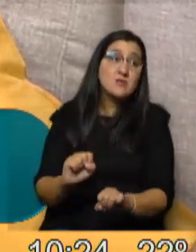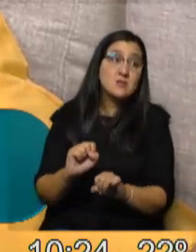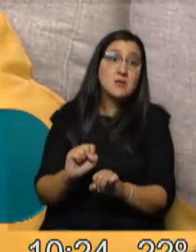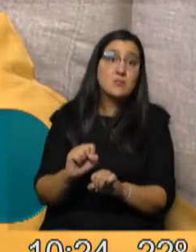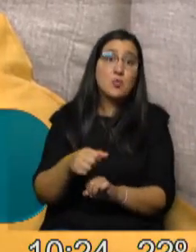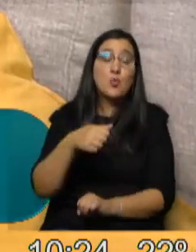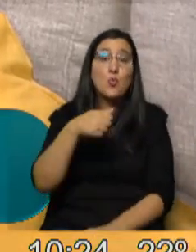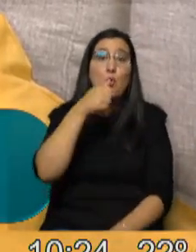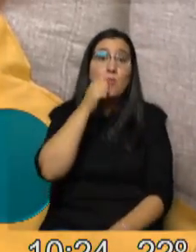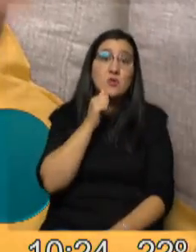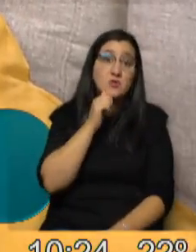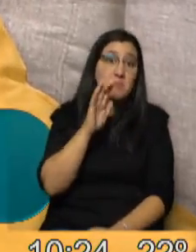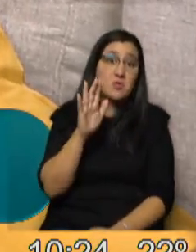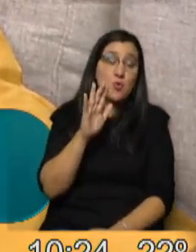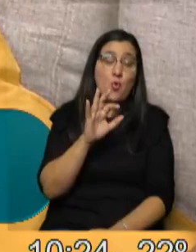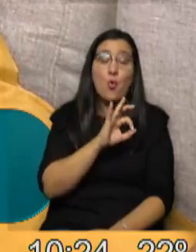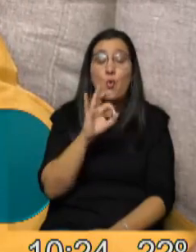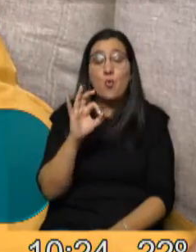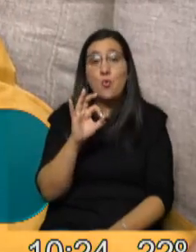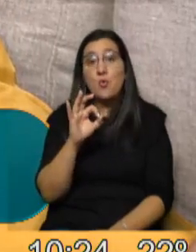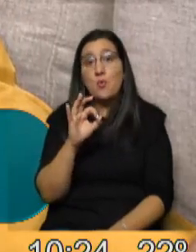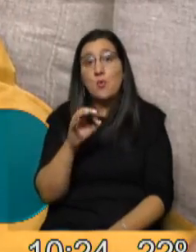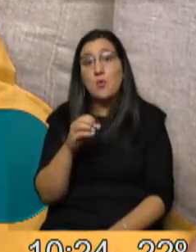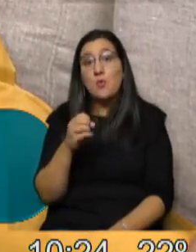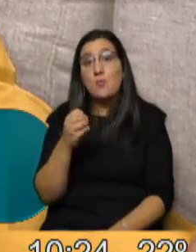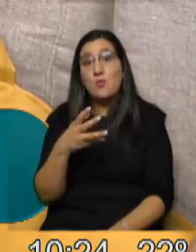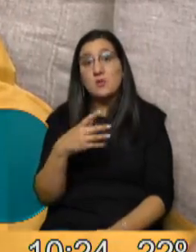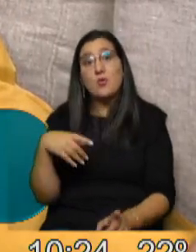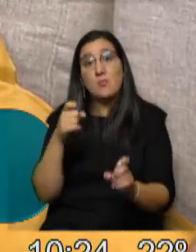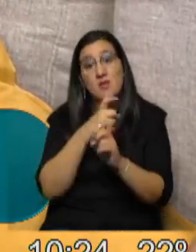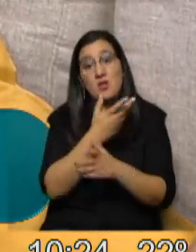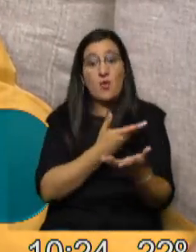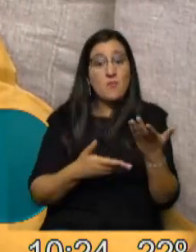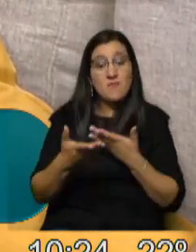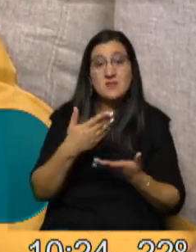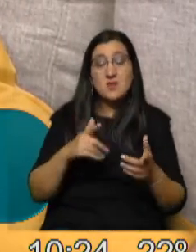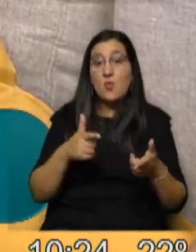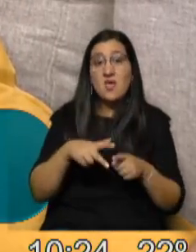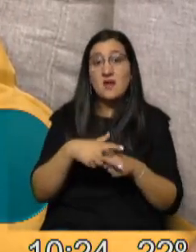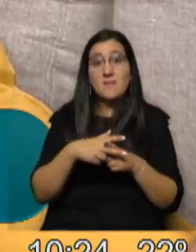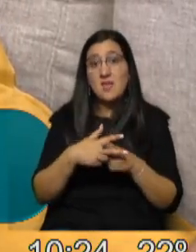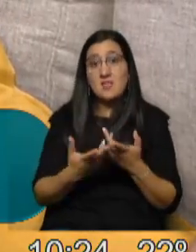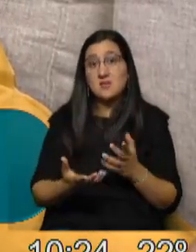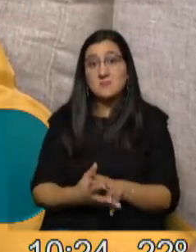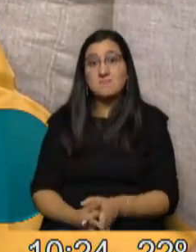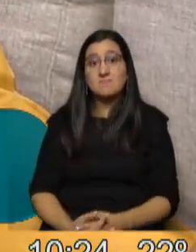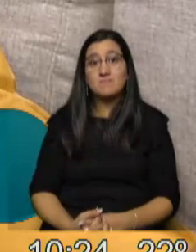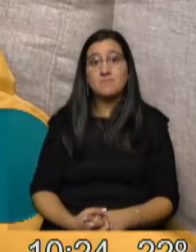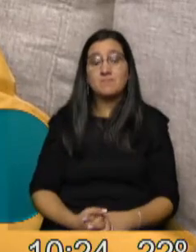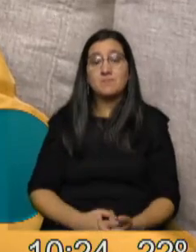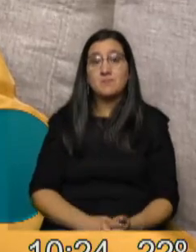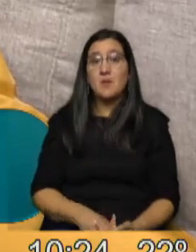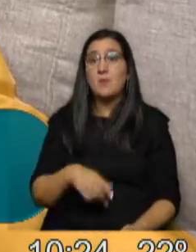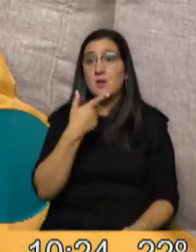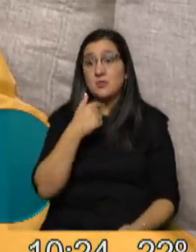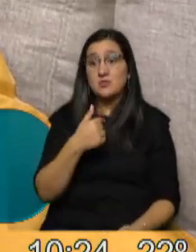por un comportamiento humano no muy ameno, o también porque en realidad se les está complicando la convivencia y no tienen muchas soluciones. Y frente a mi hija y un